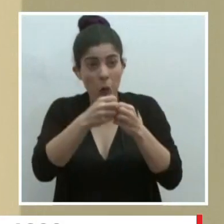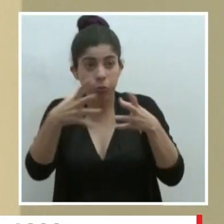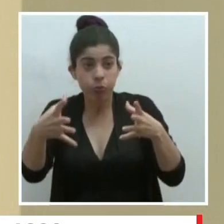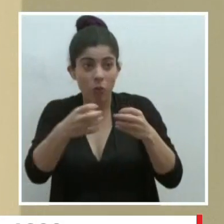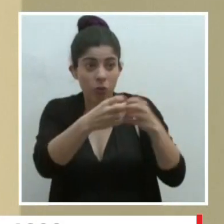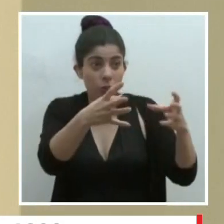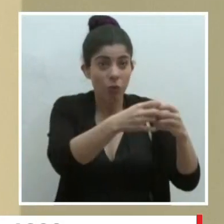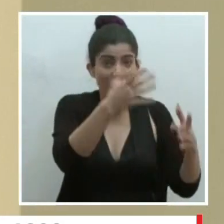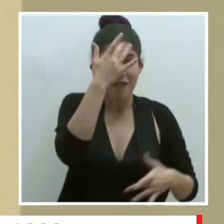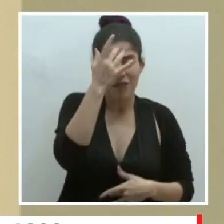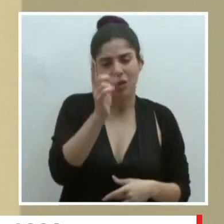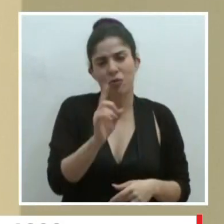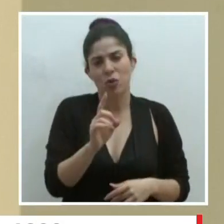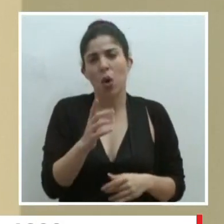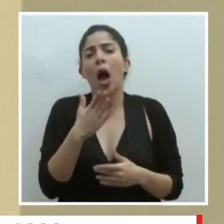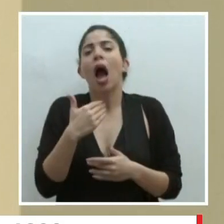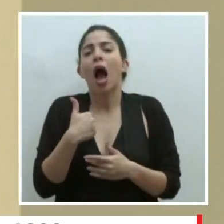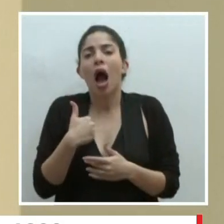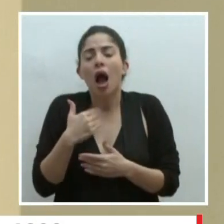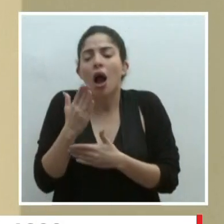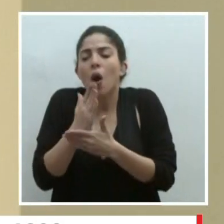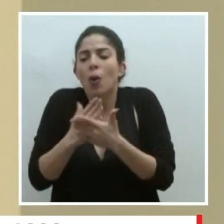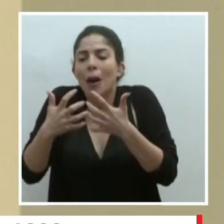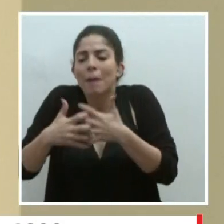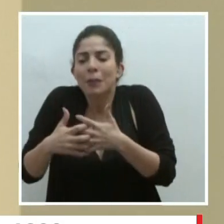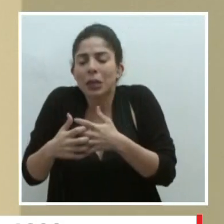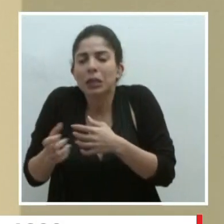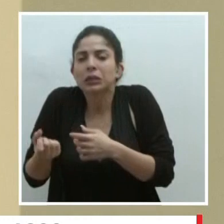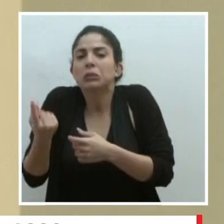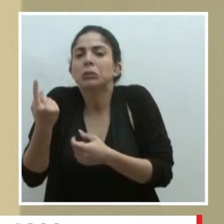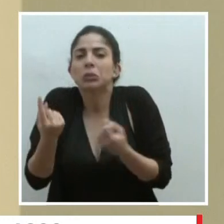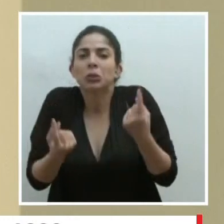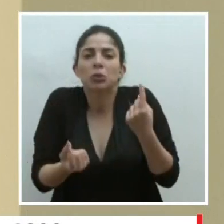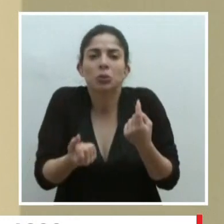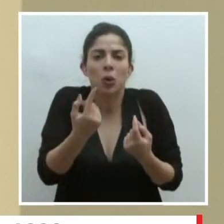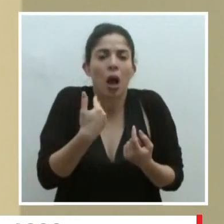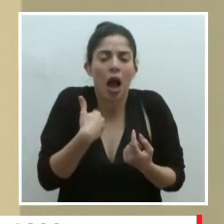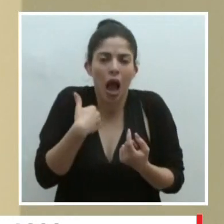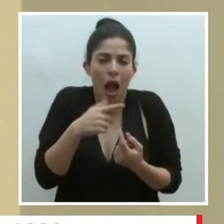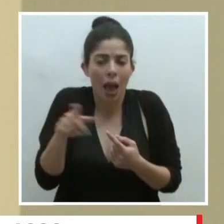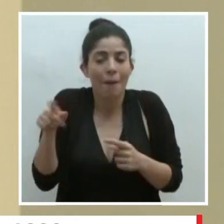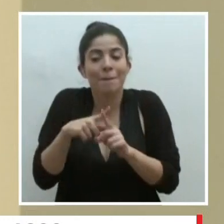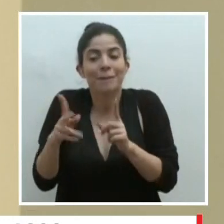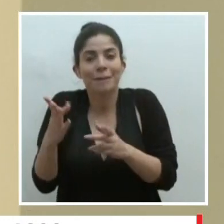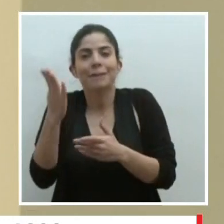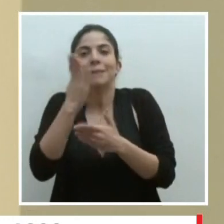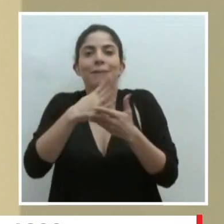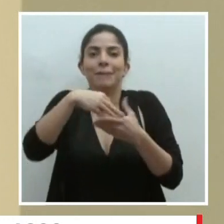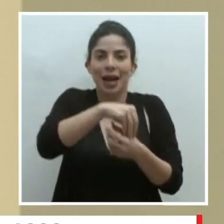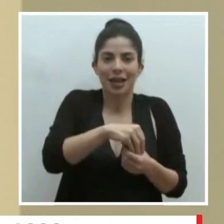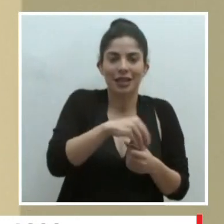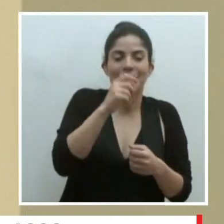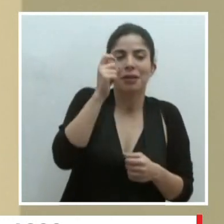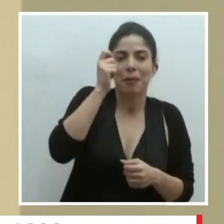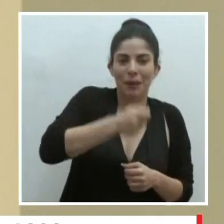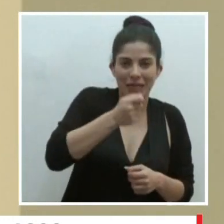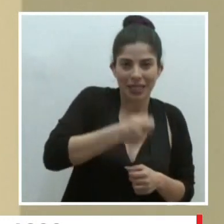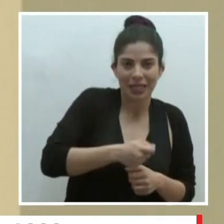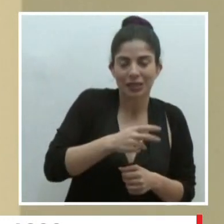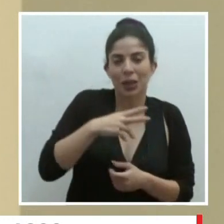aperturas económicas. Claro que sí han habido casos en algunas empresas, por supuesto que sí, pero es parte, como indicábamos, de ese martillo